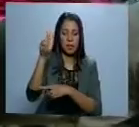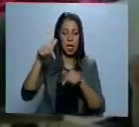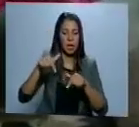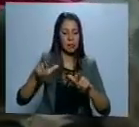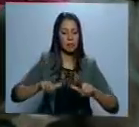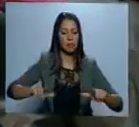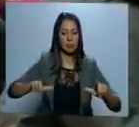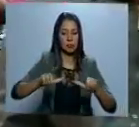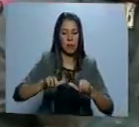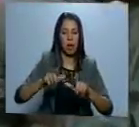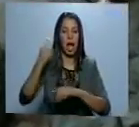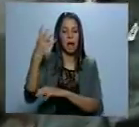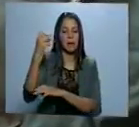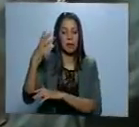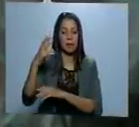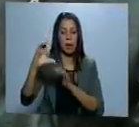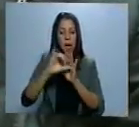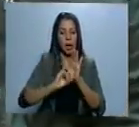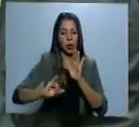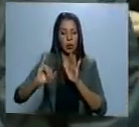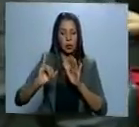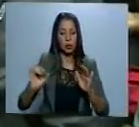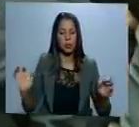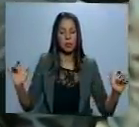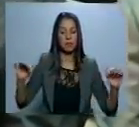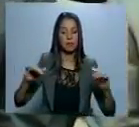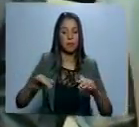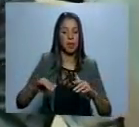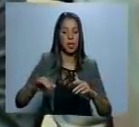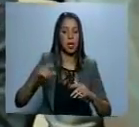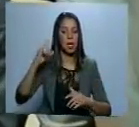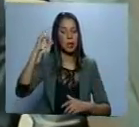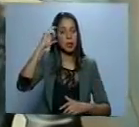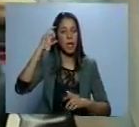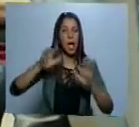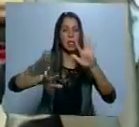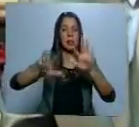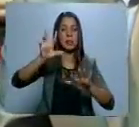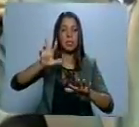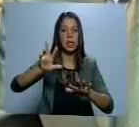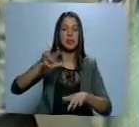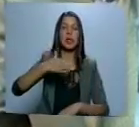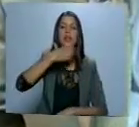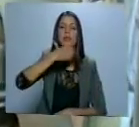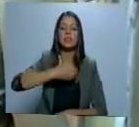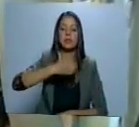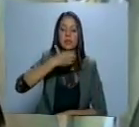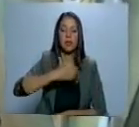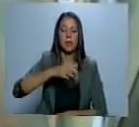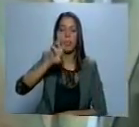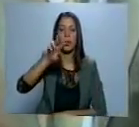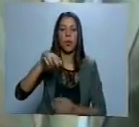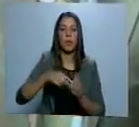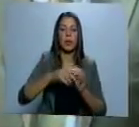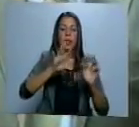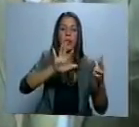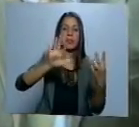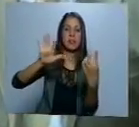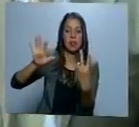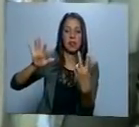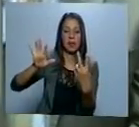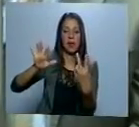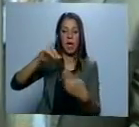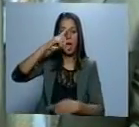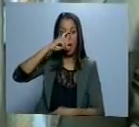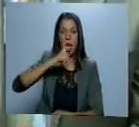sede de la Asamblea Nacional Constituyente en Caracas, a los 13 días del mes de diciembre de 2017,